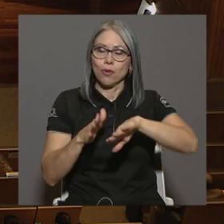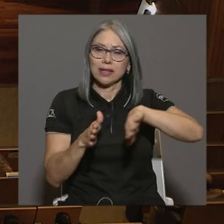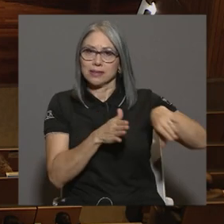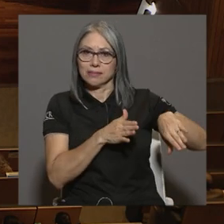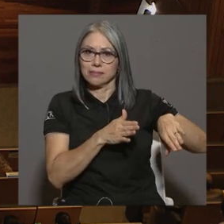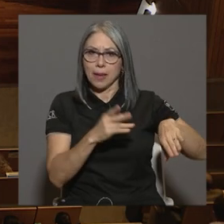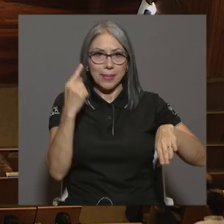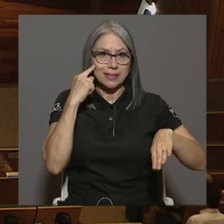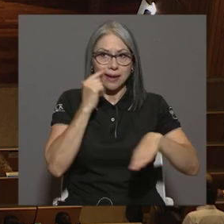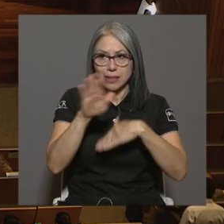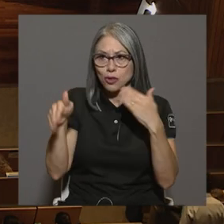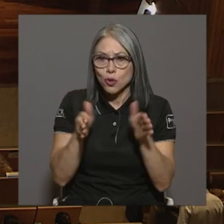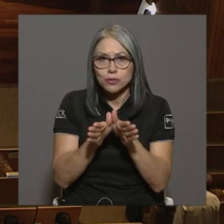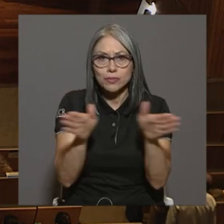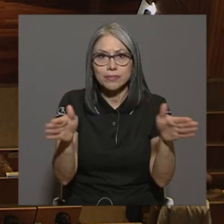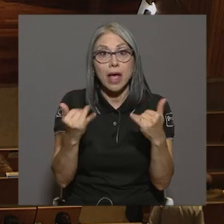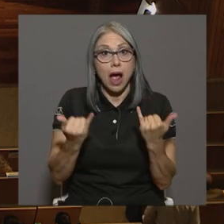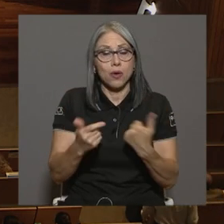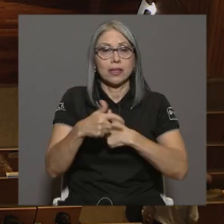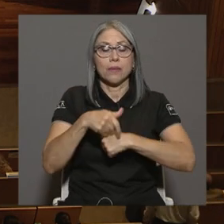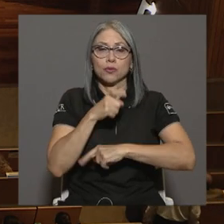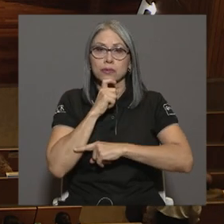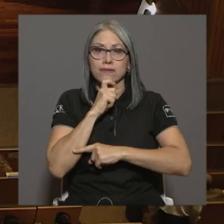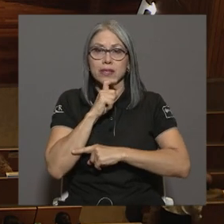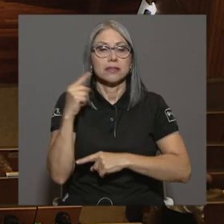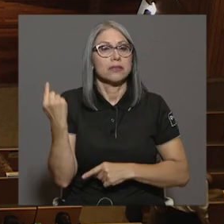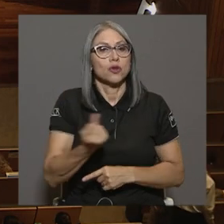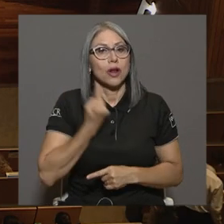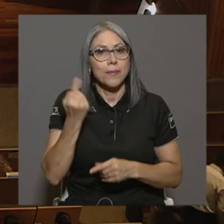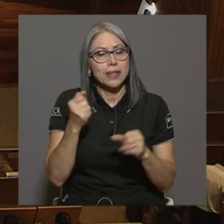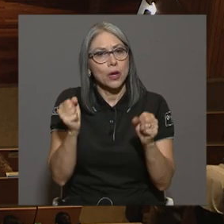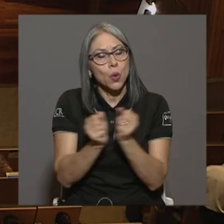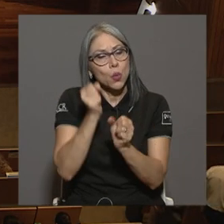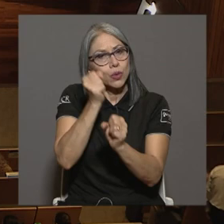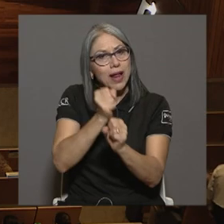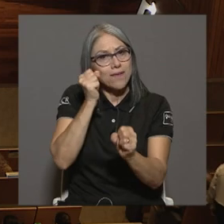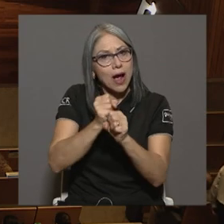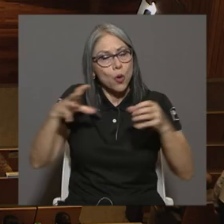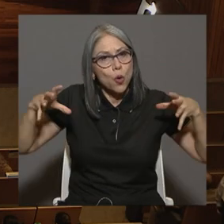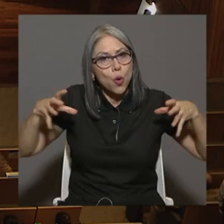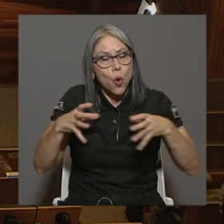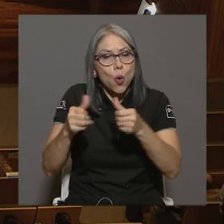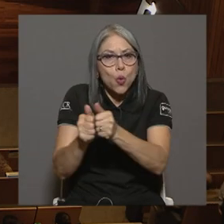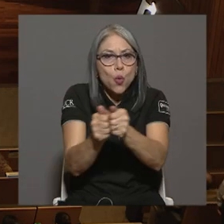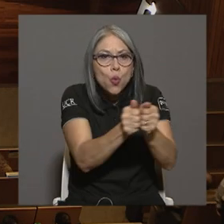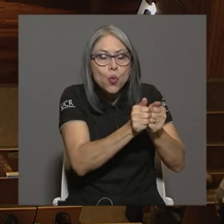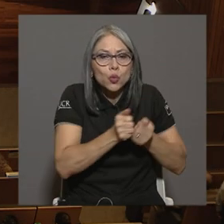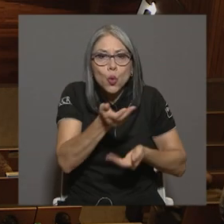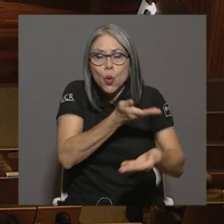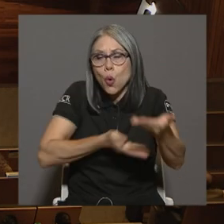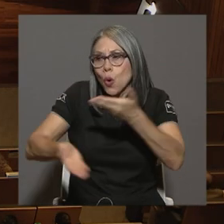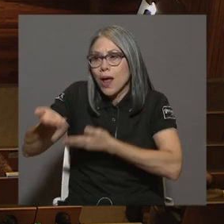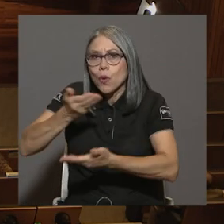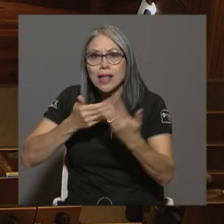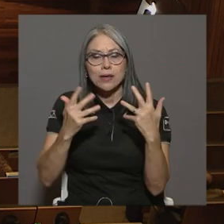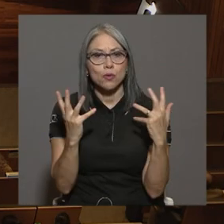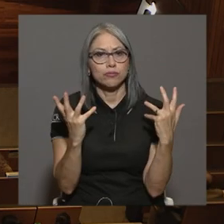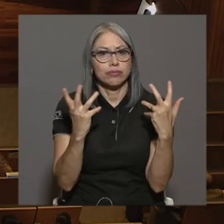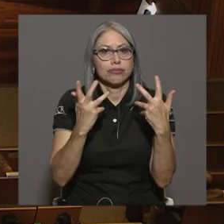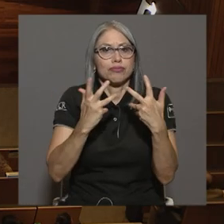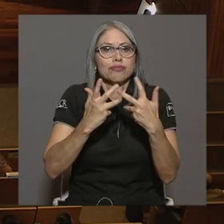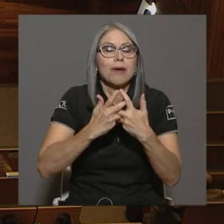Estamos atravesando tiempos difíciles y solamente a través de un trabajo conjunto, colaborativo, cohesionado